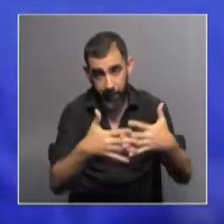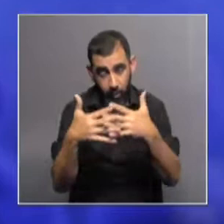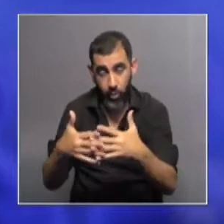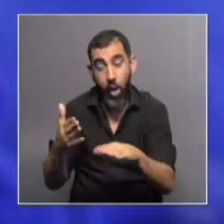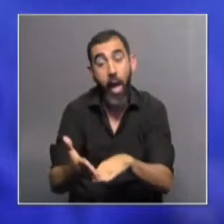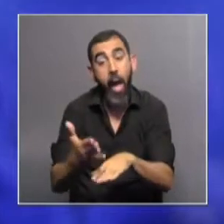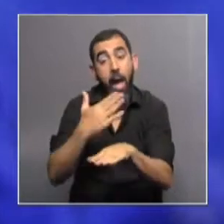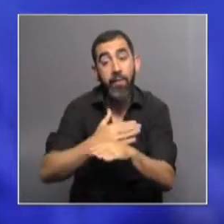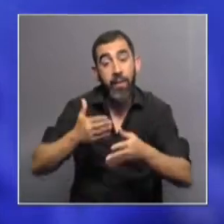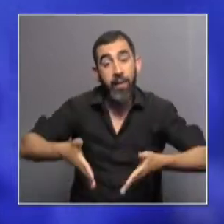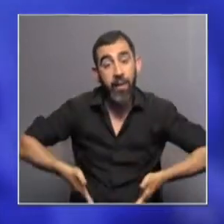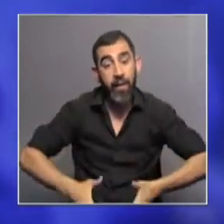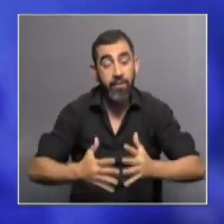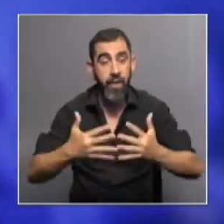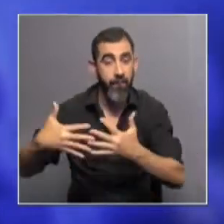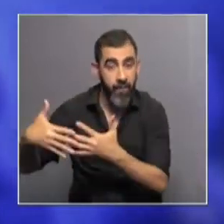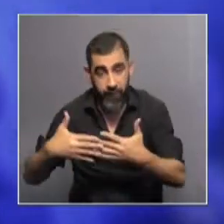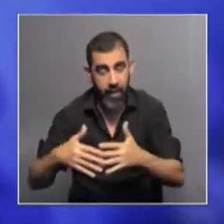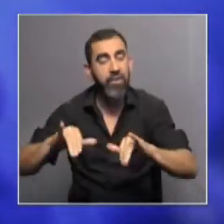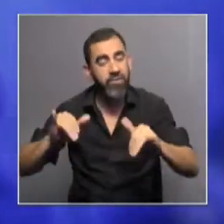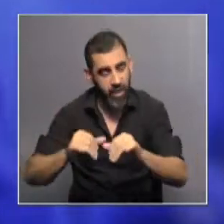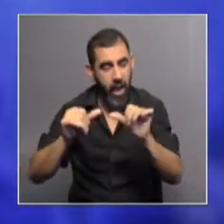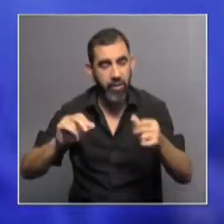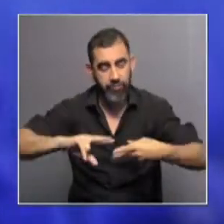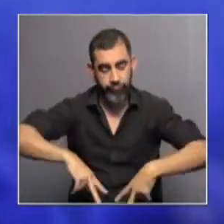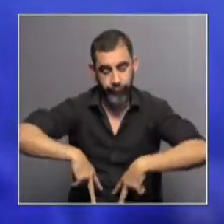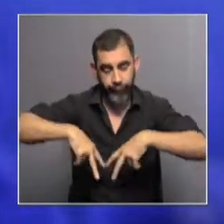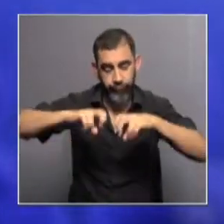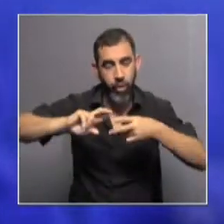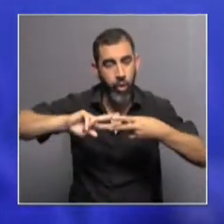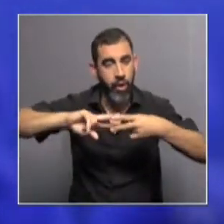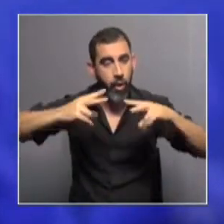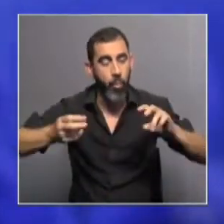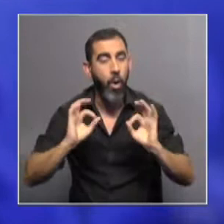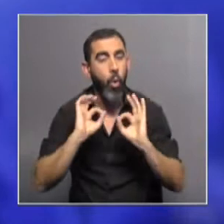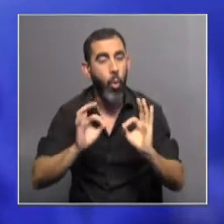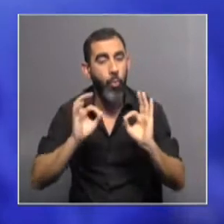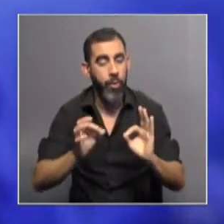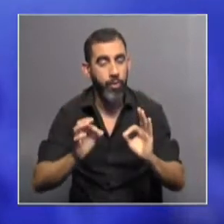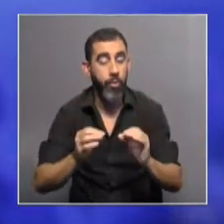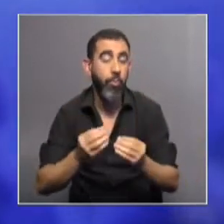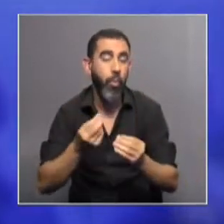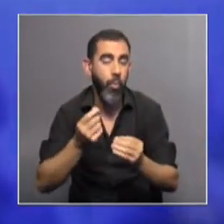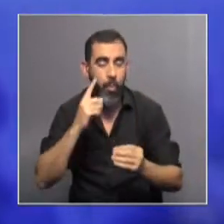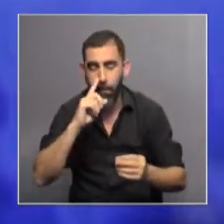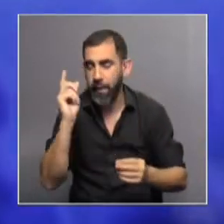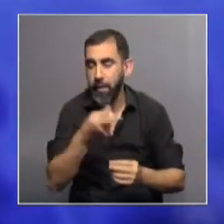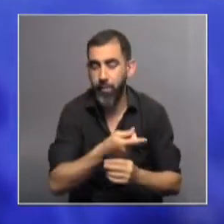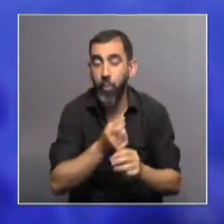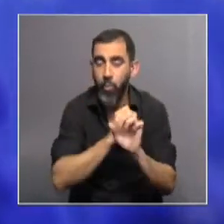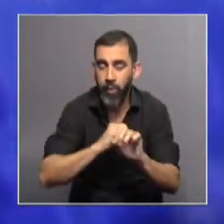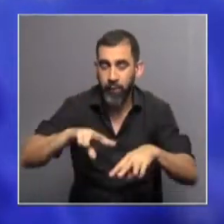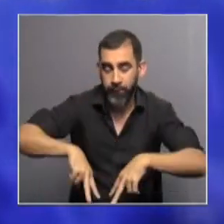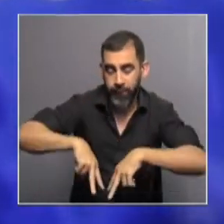antes de que nazca el niño ya realizar un exoma completo o un genoma completo como una forma de inmediatamente poder